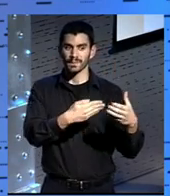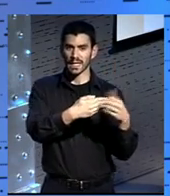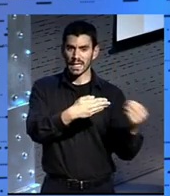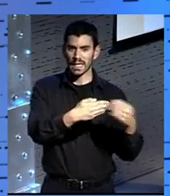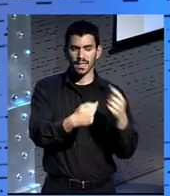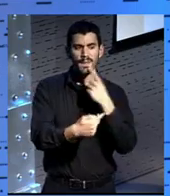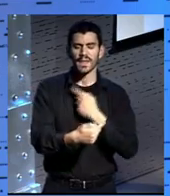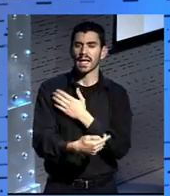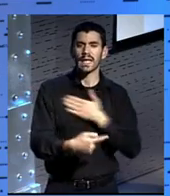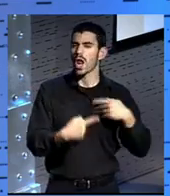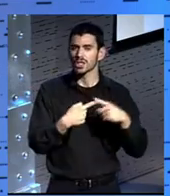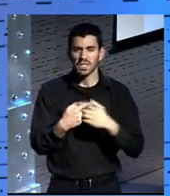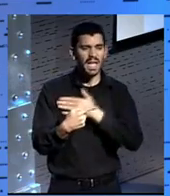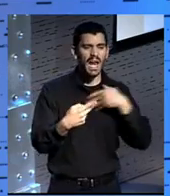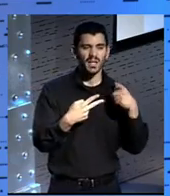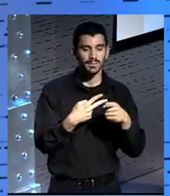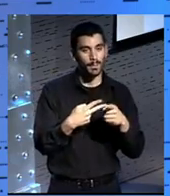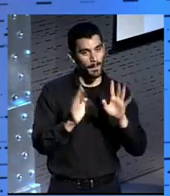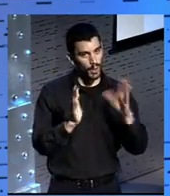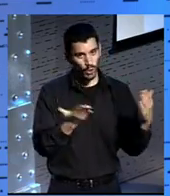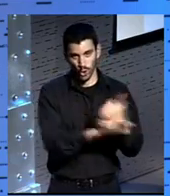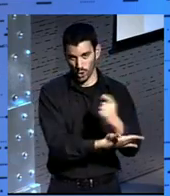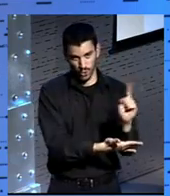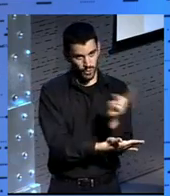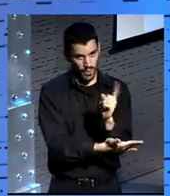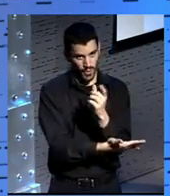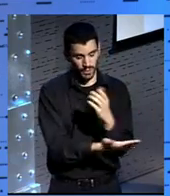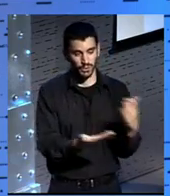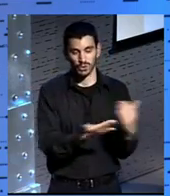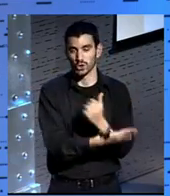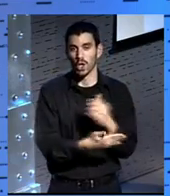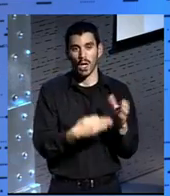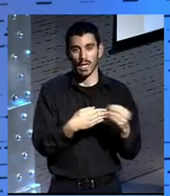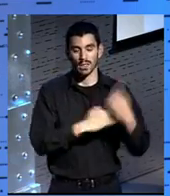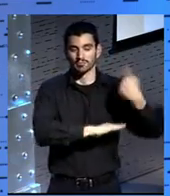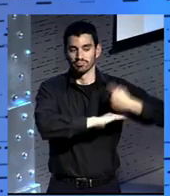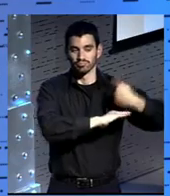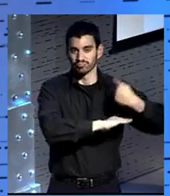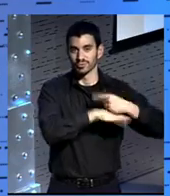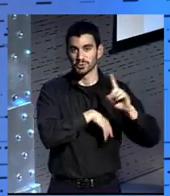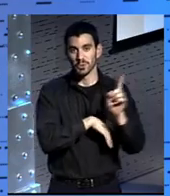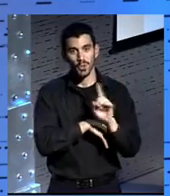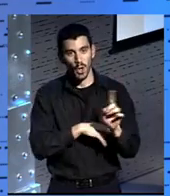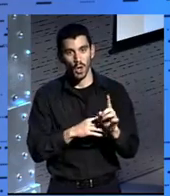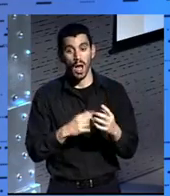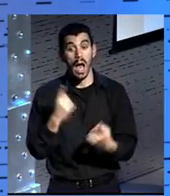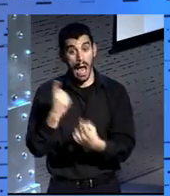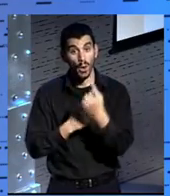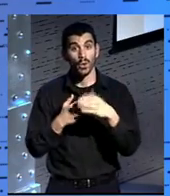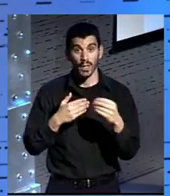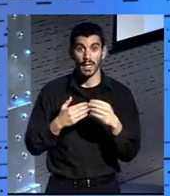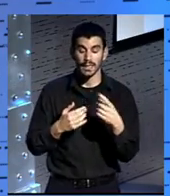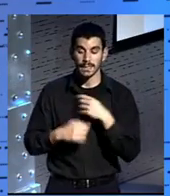quieren, pero no todos, no es el mainstream, no es la corriente principal de los clientes. Los clientes esperan que nosotros